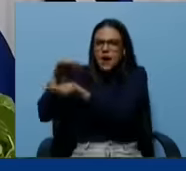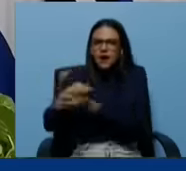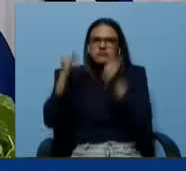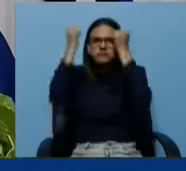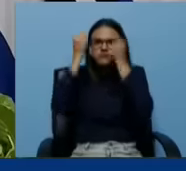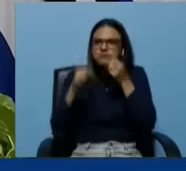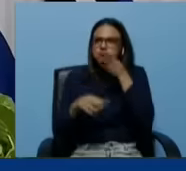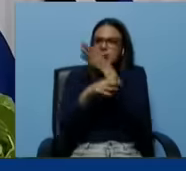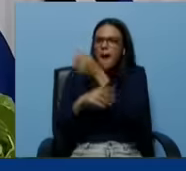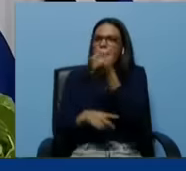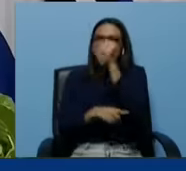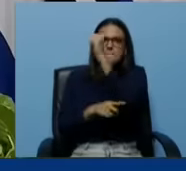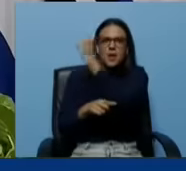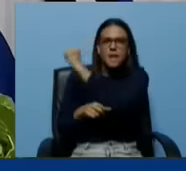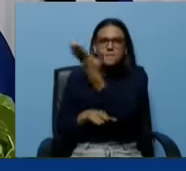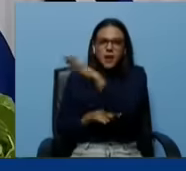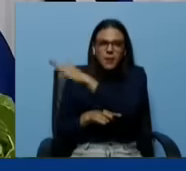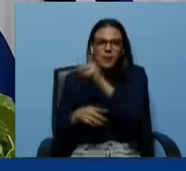el presidente